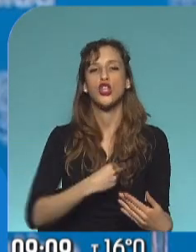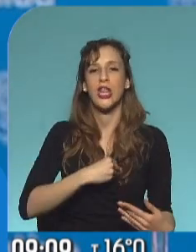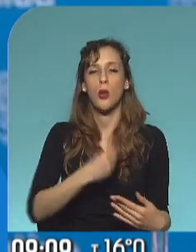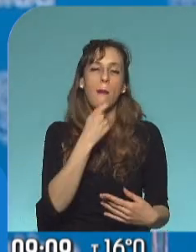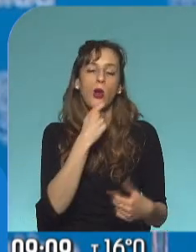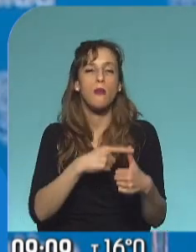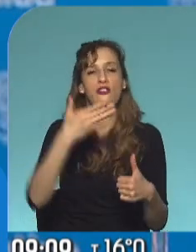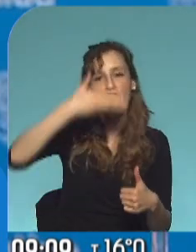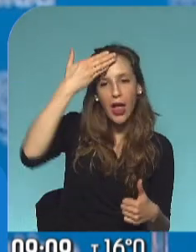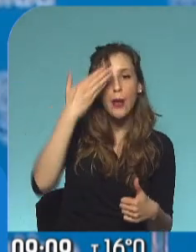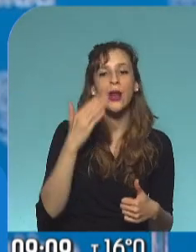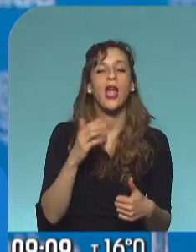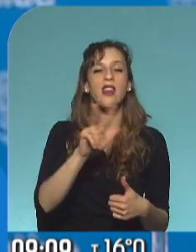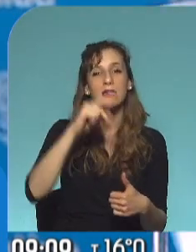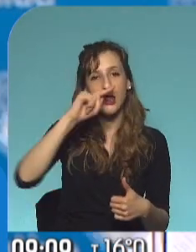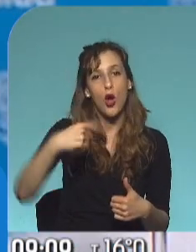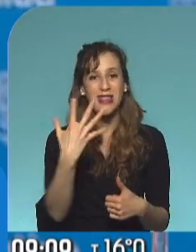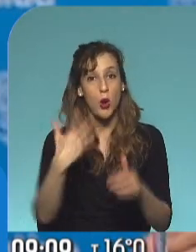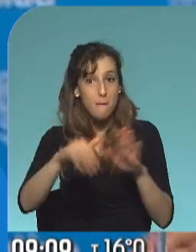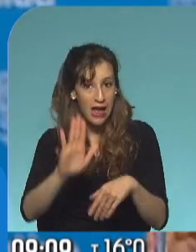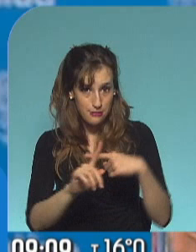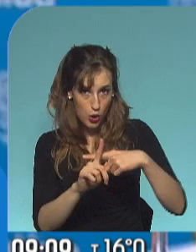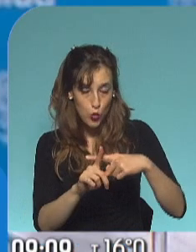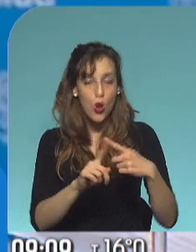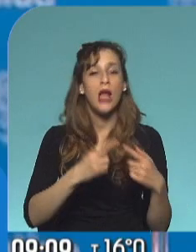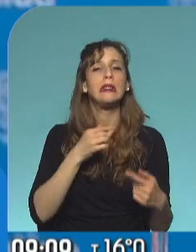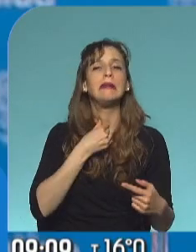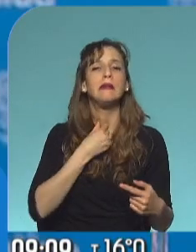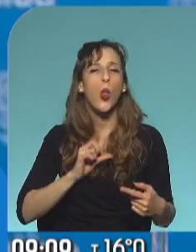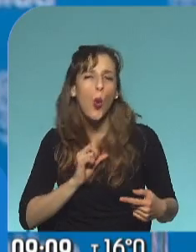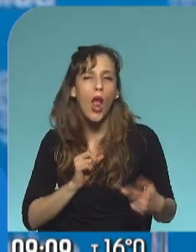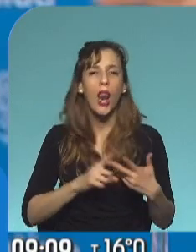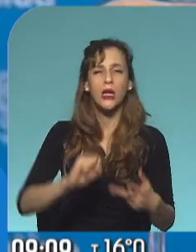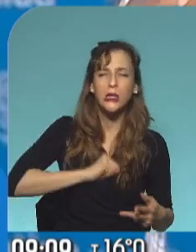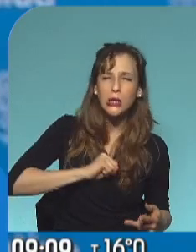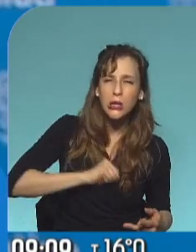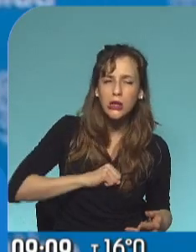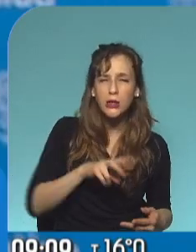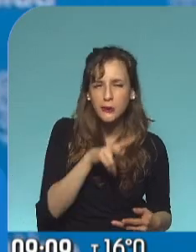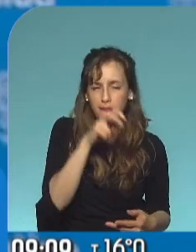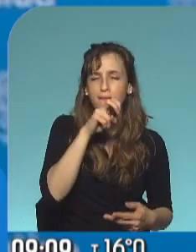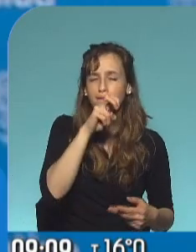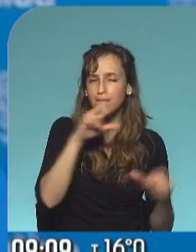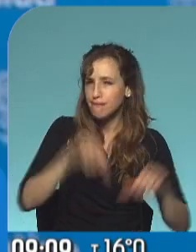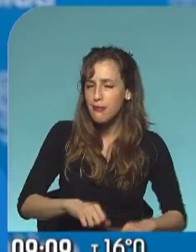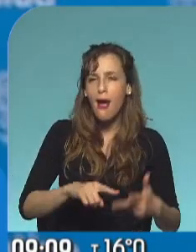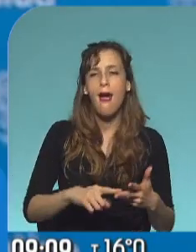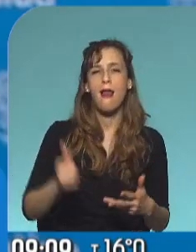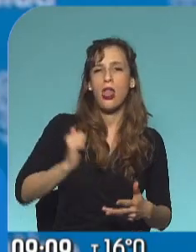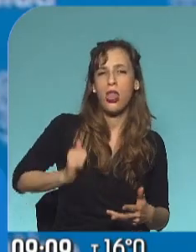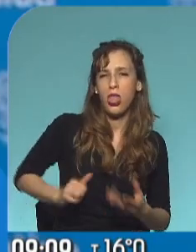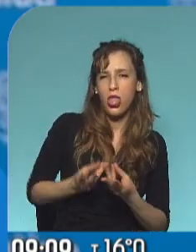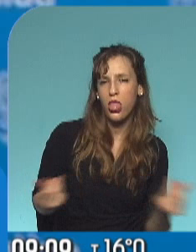fiebre mayor de 30 y 75 dolor de garganta tos dificultad para respirar cefalea diarreas